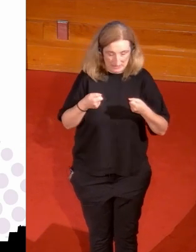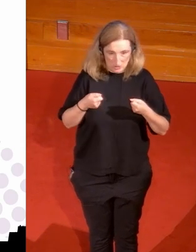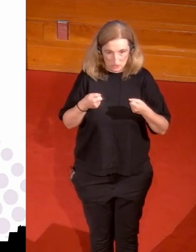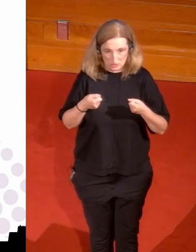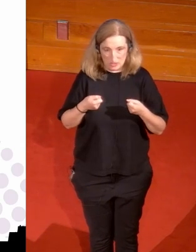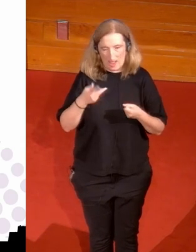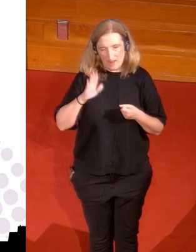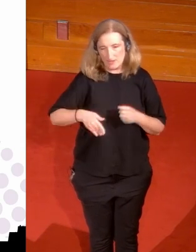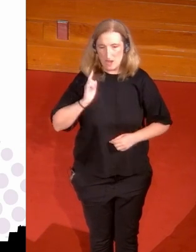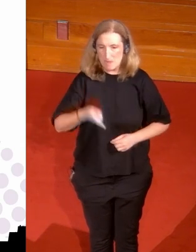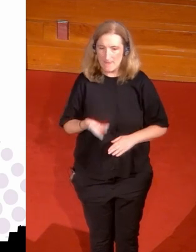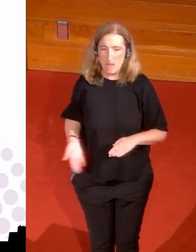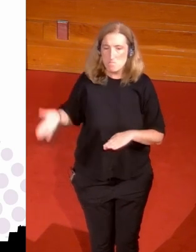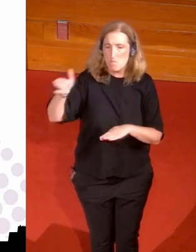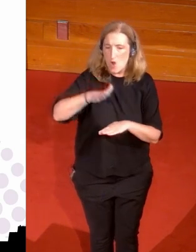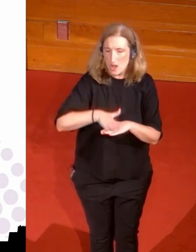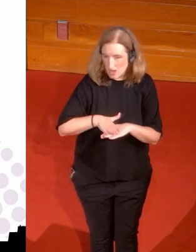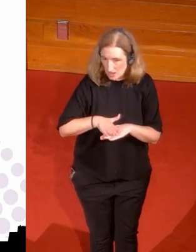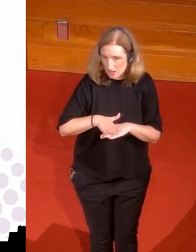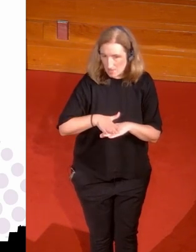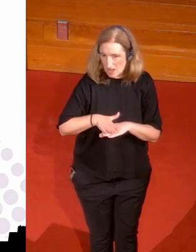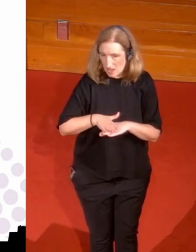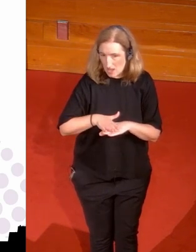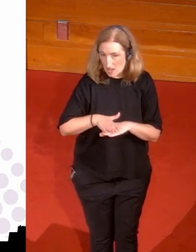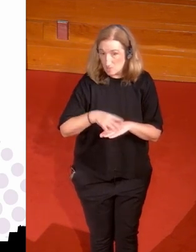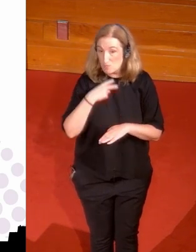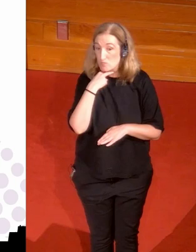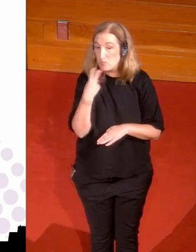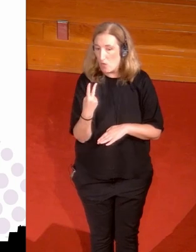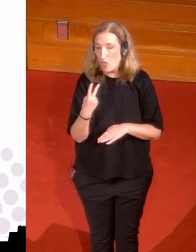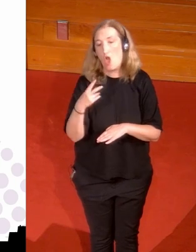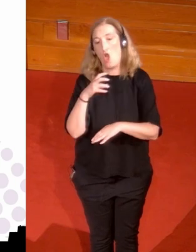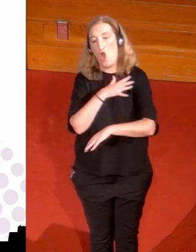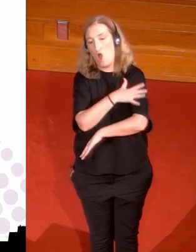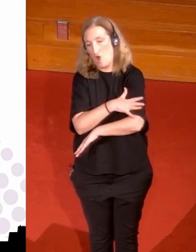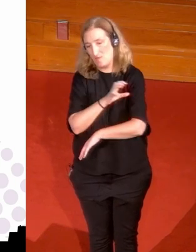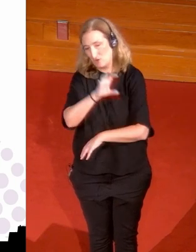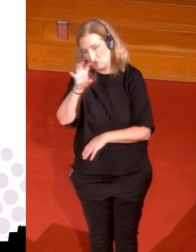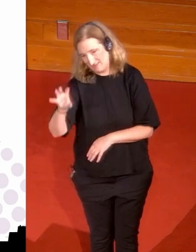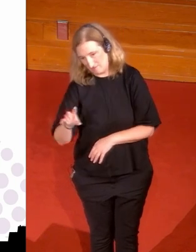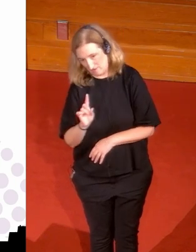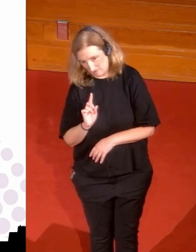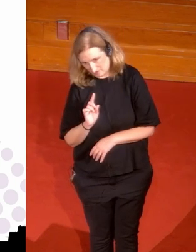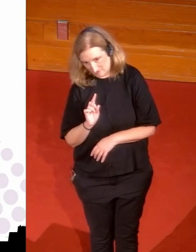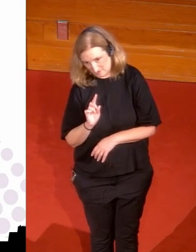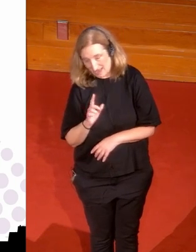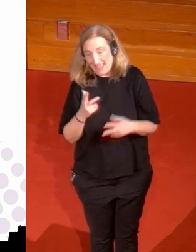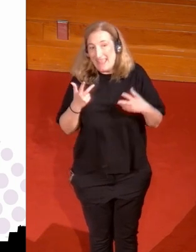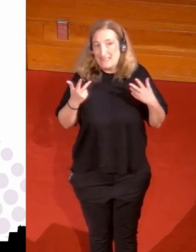cortando el bacalao quien acaba imponiendo su voluntad es lo que dicen los gobiernos estatales con